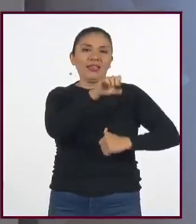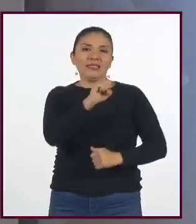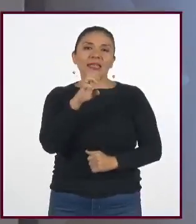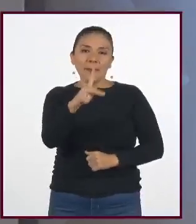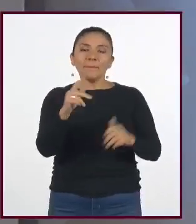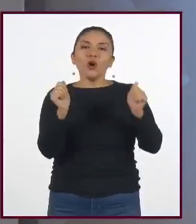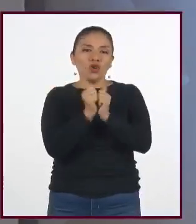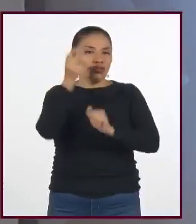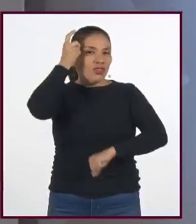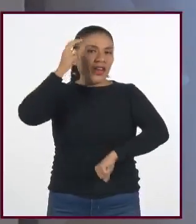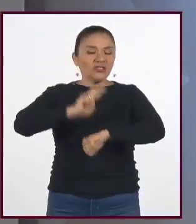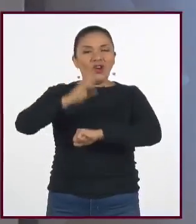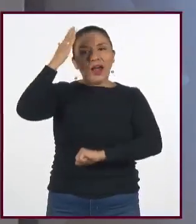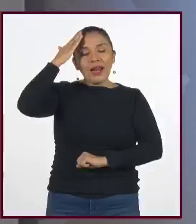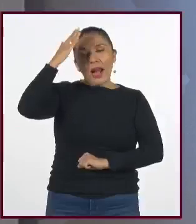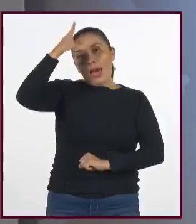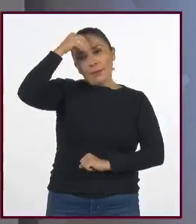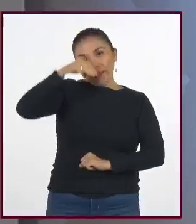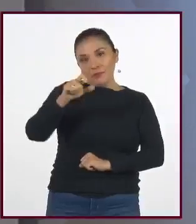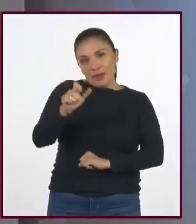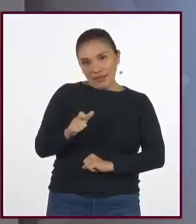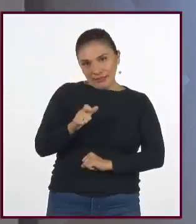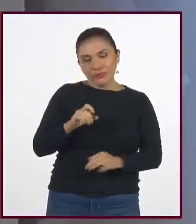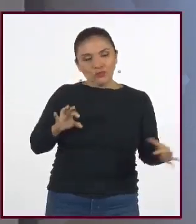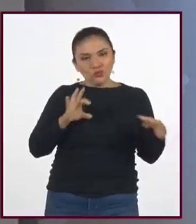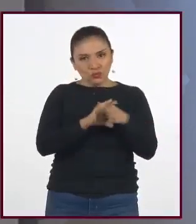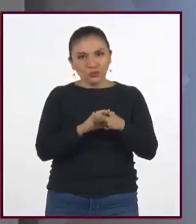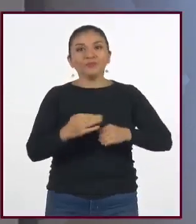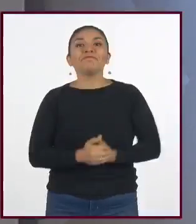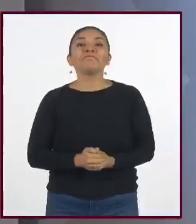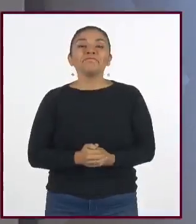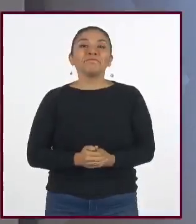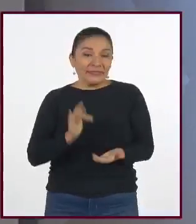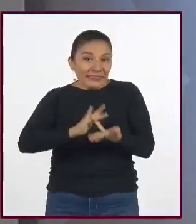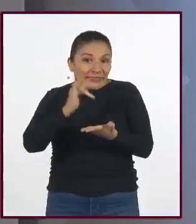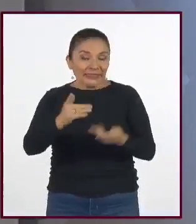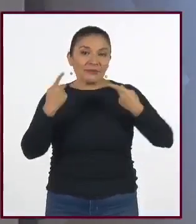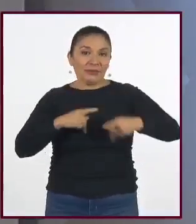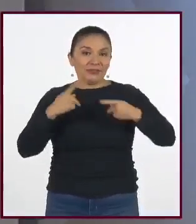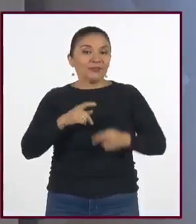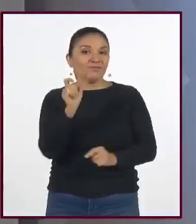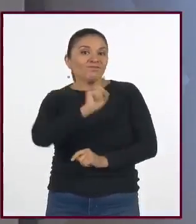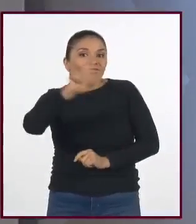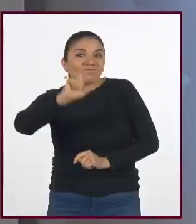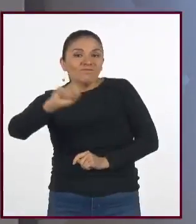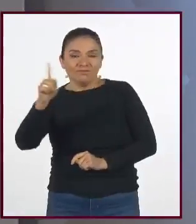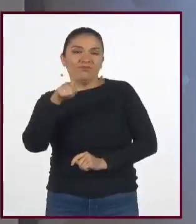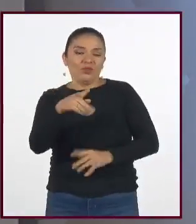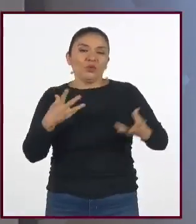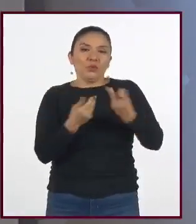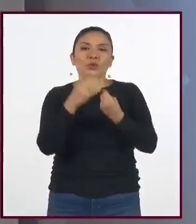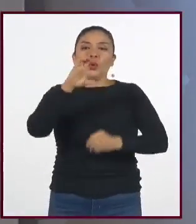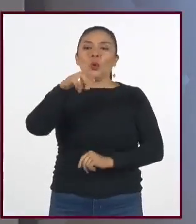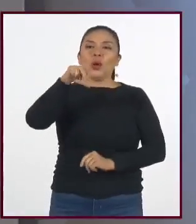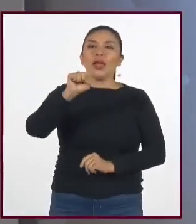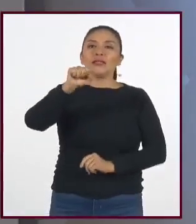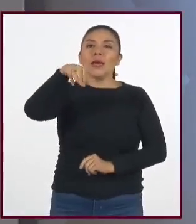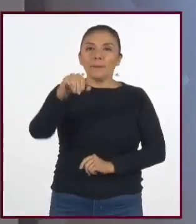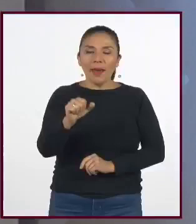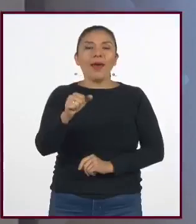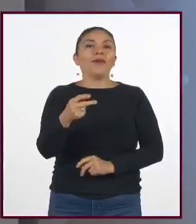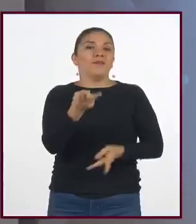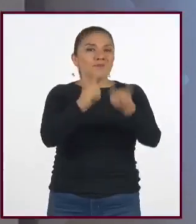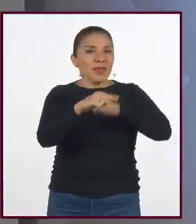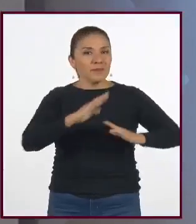de la Dirección General Aprende MX. Agradecemos la participación de las y los especialistas de la Comisión Nacional de Salud Mental y Adicciones